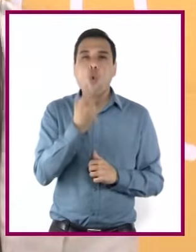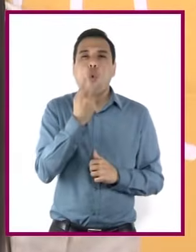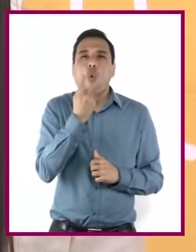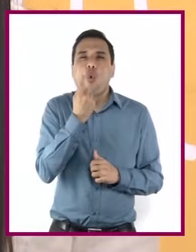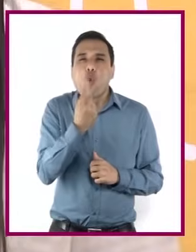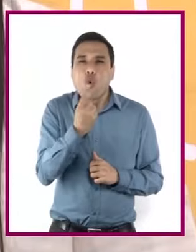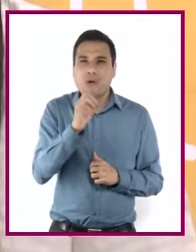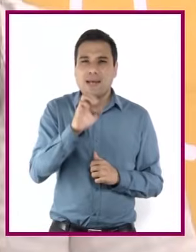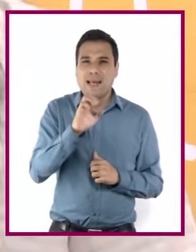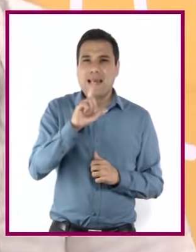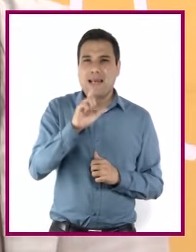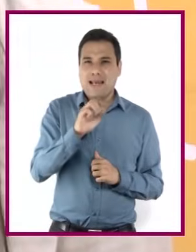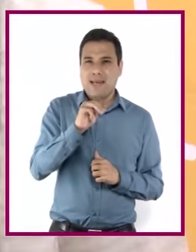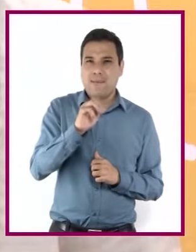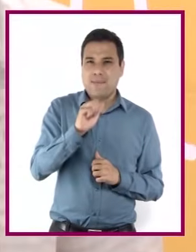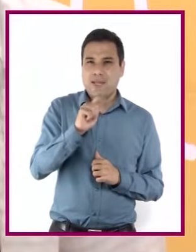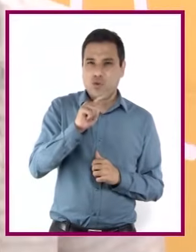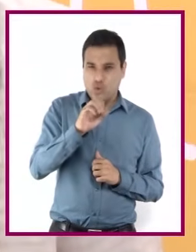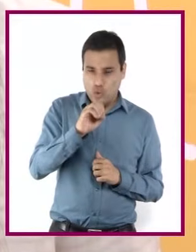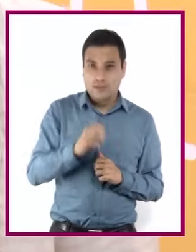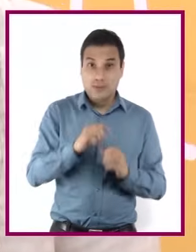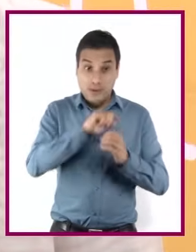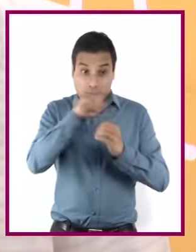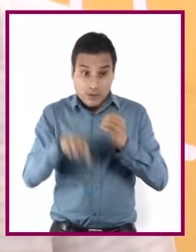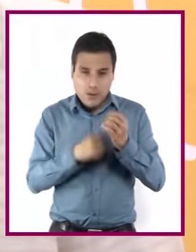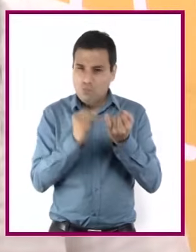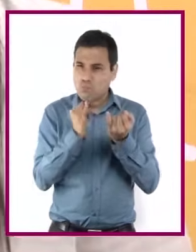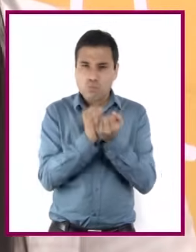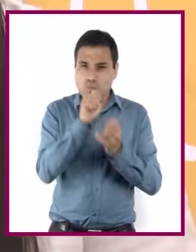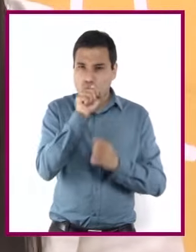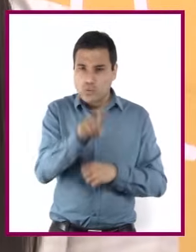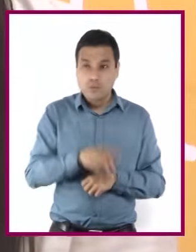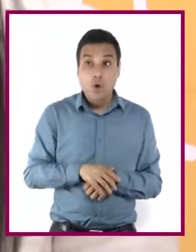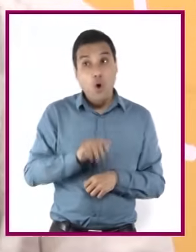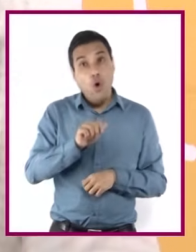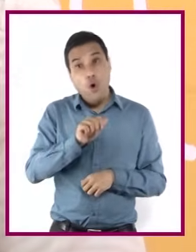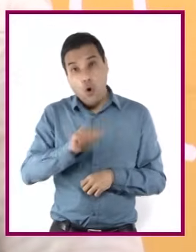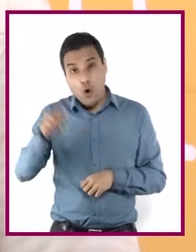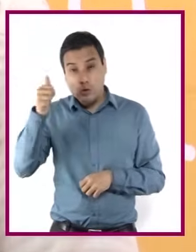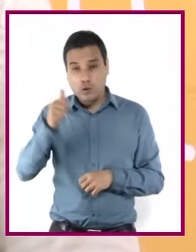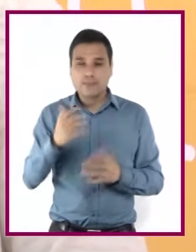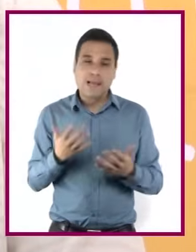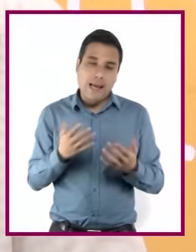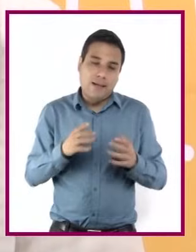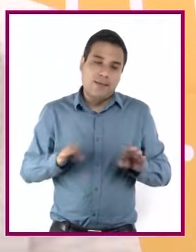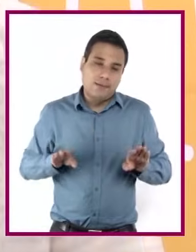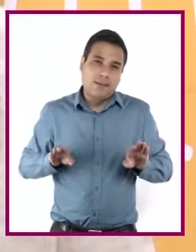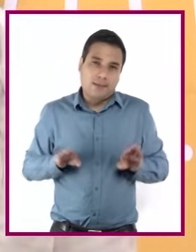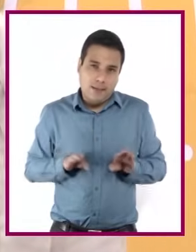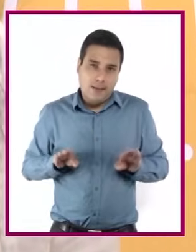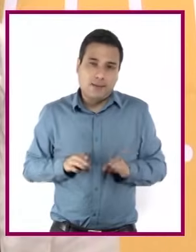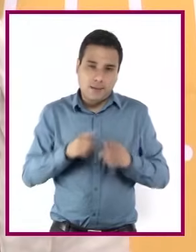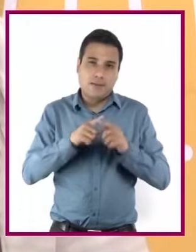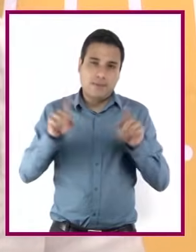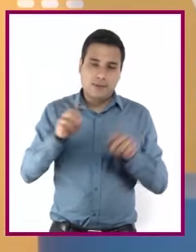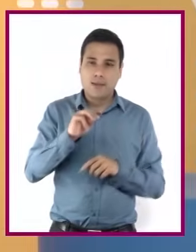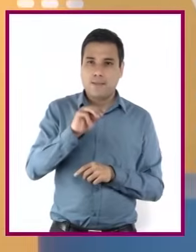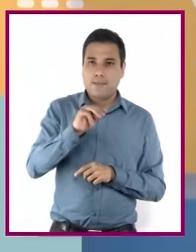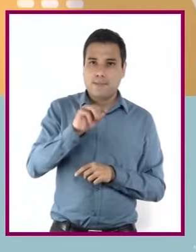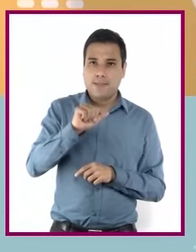la misma masa, mientras que los átomos de distintos elementos, además de ser diferentes, tienen masa